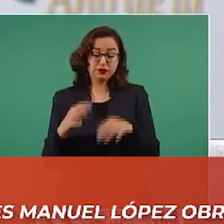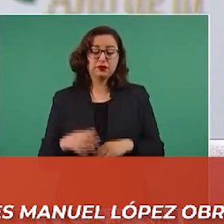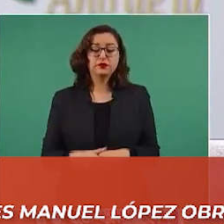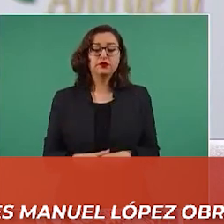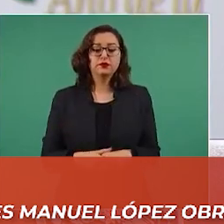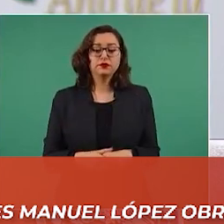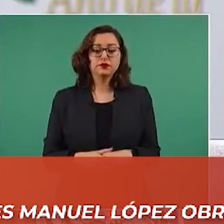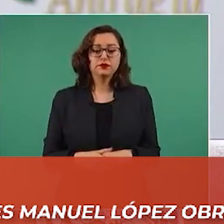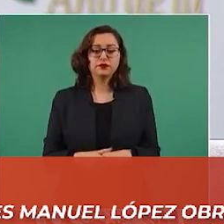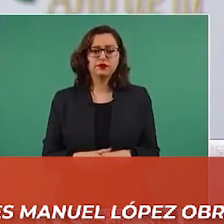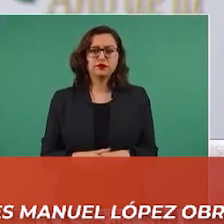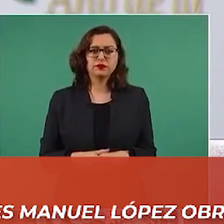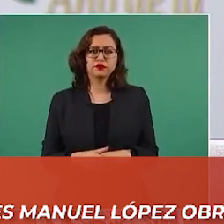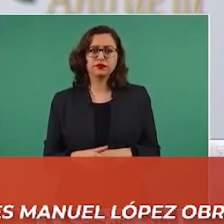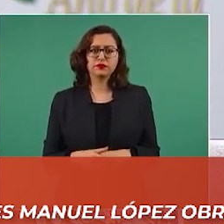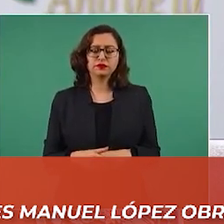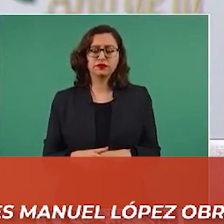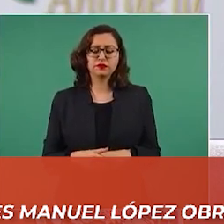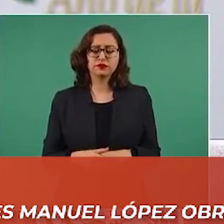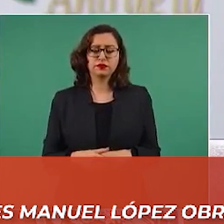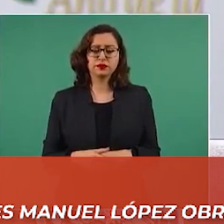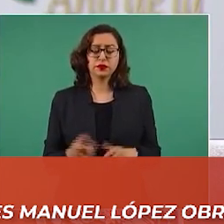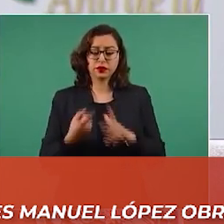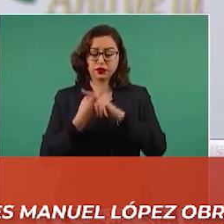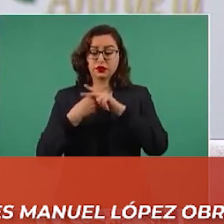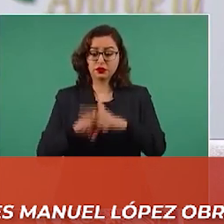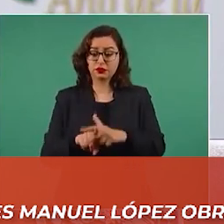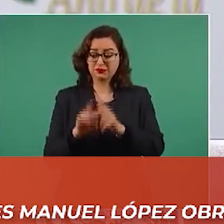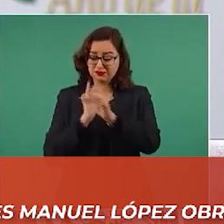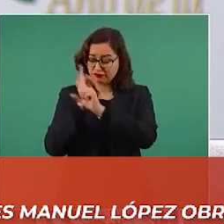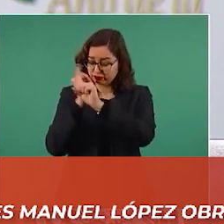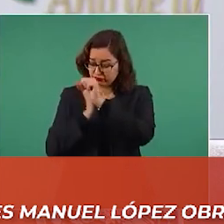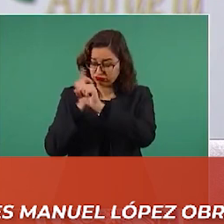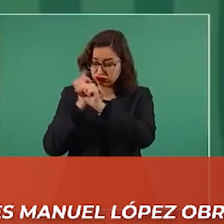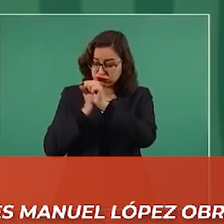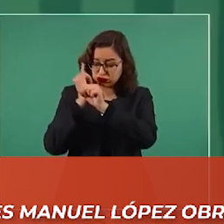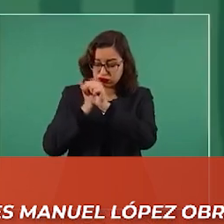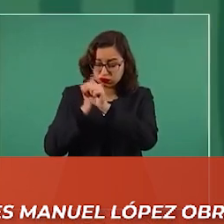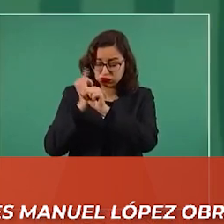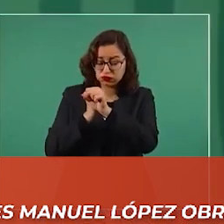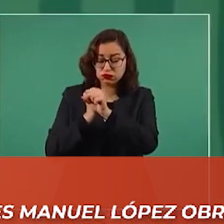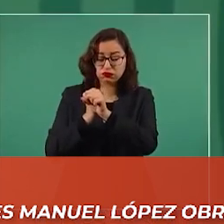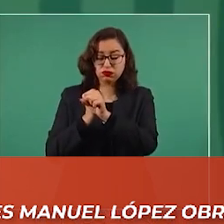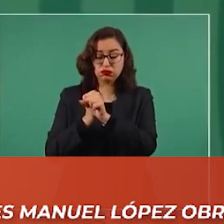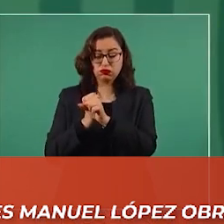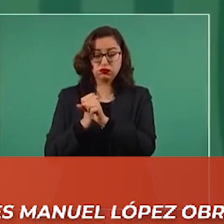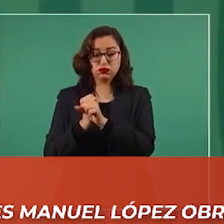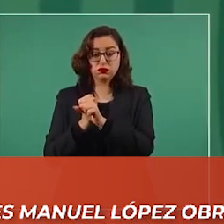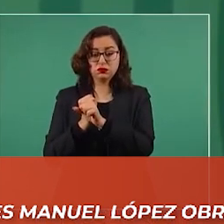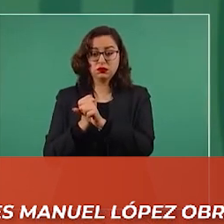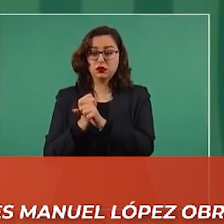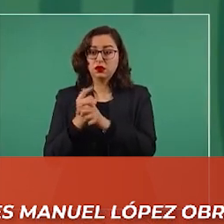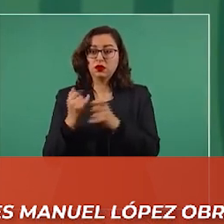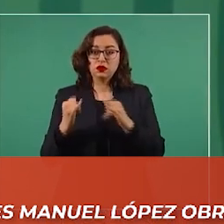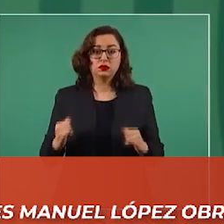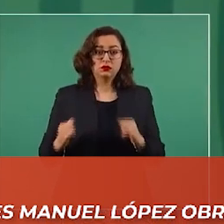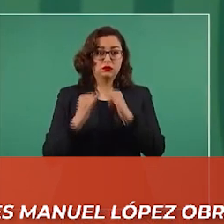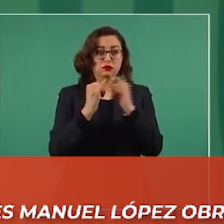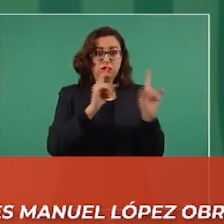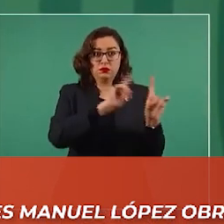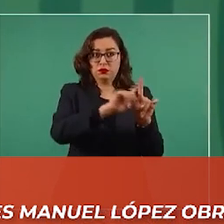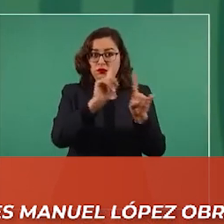Es una investigación que estamos haciendo de manera conjunta,